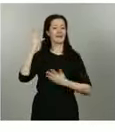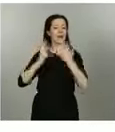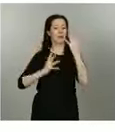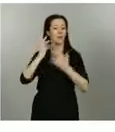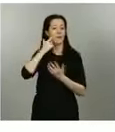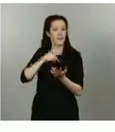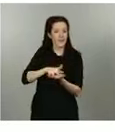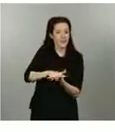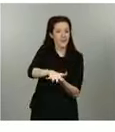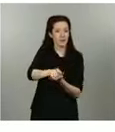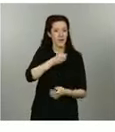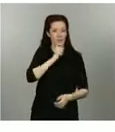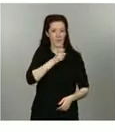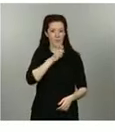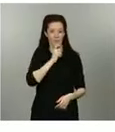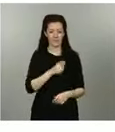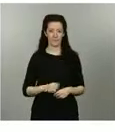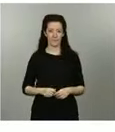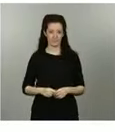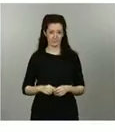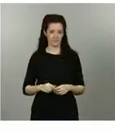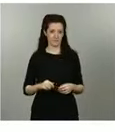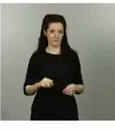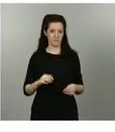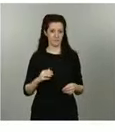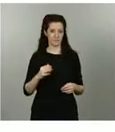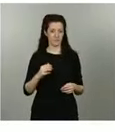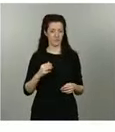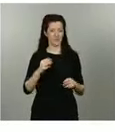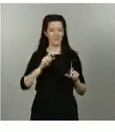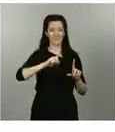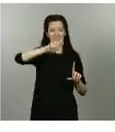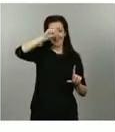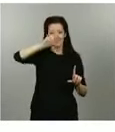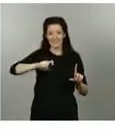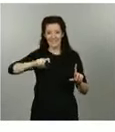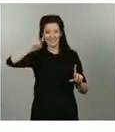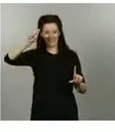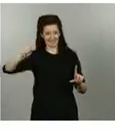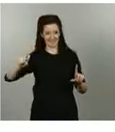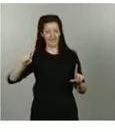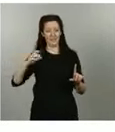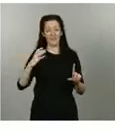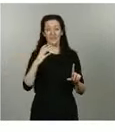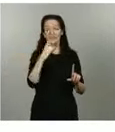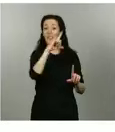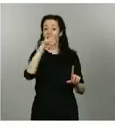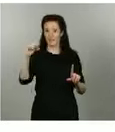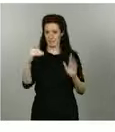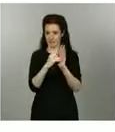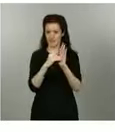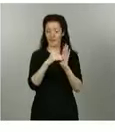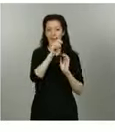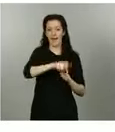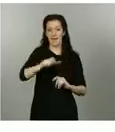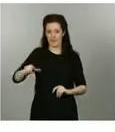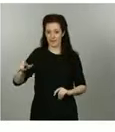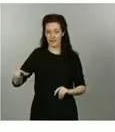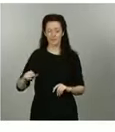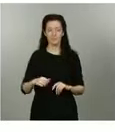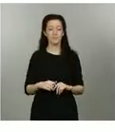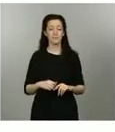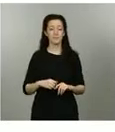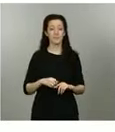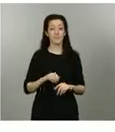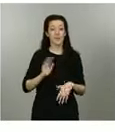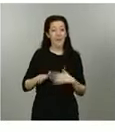tienen que interpretar correctamente el tamaño de los picos. Se calcula por cada 100.000 habitantes. Y como pueden observar, incluso las comunidades autónomas que han